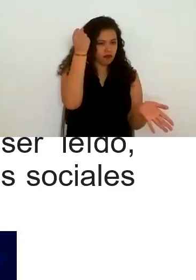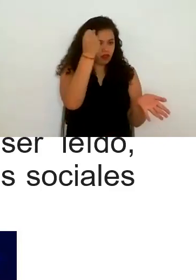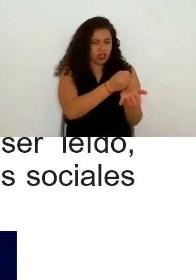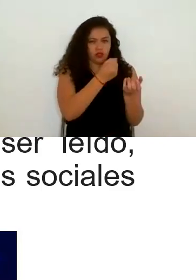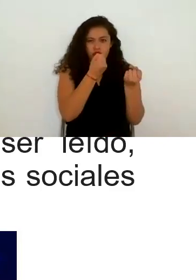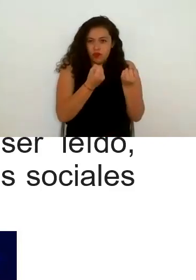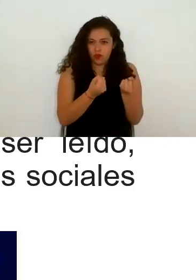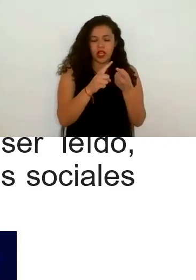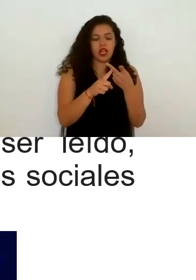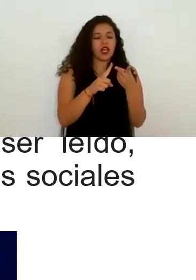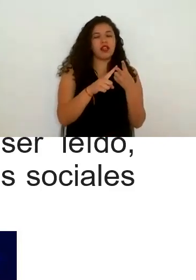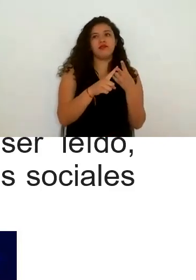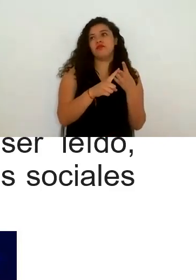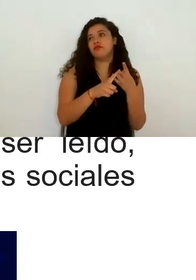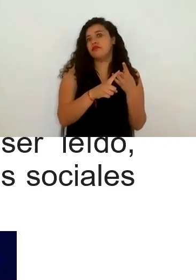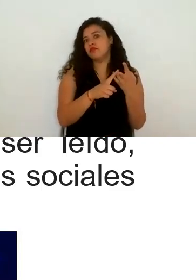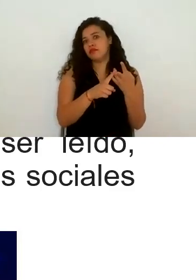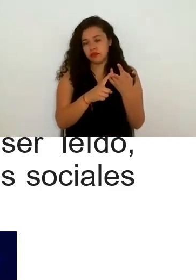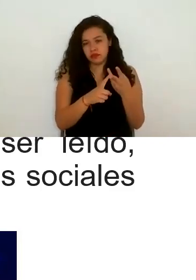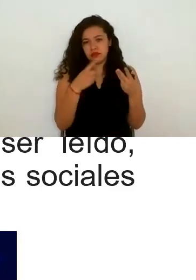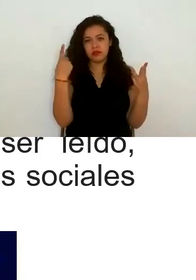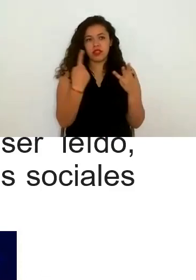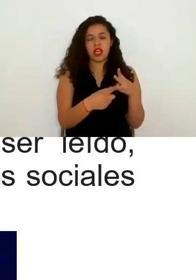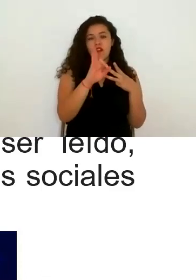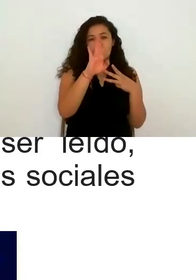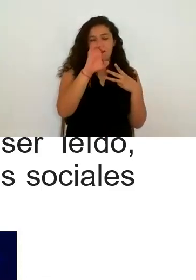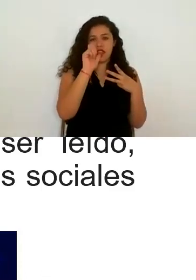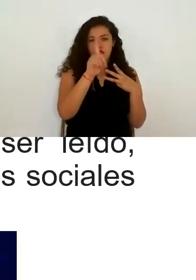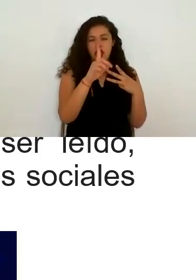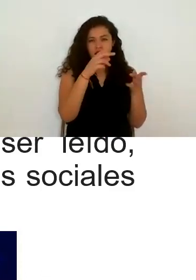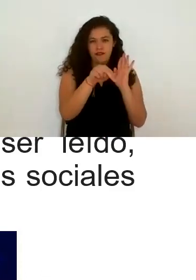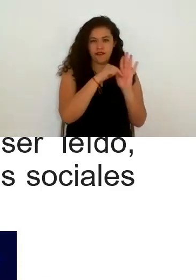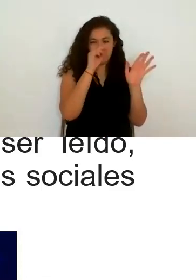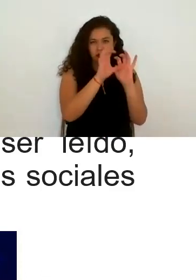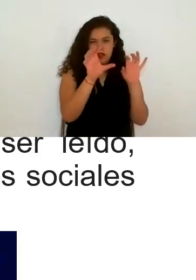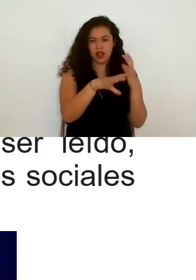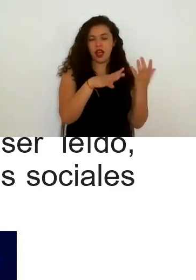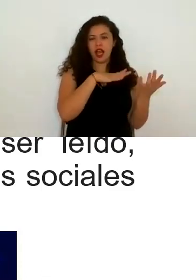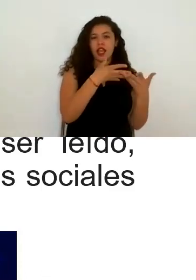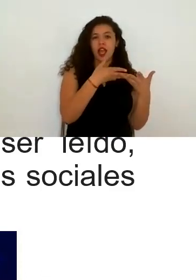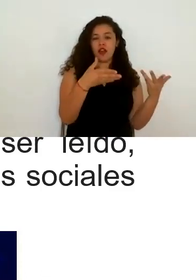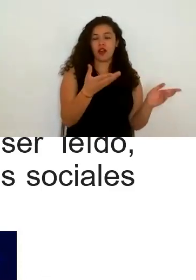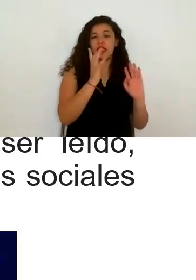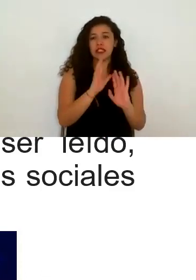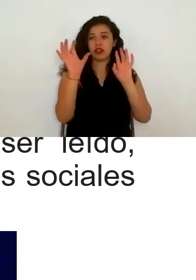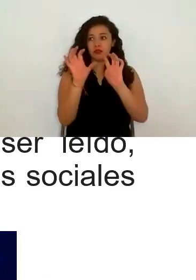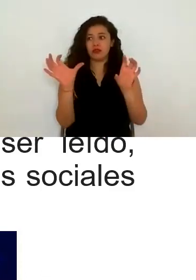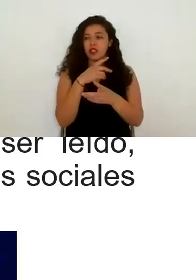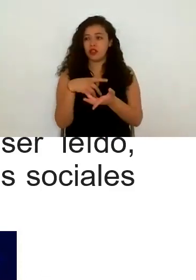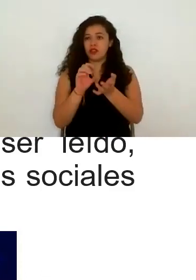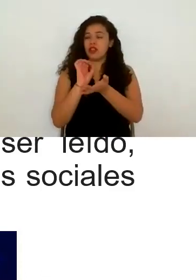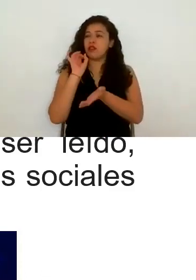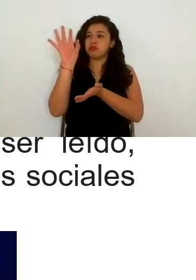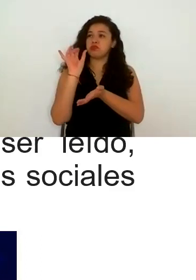seguridad. Quien ha sacado su fiel, que ahora tiene a través de las pupilas, ¿no? Nuestros